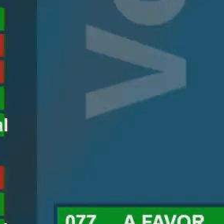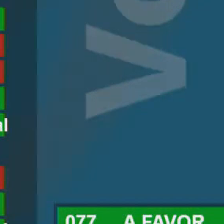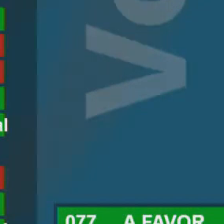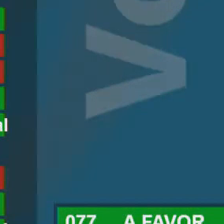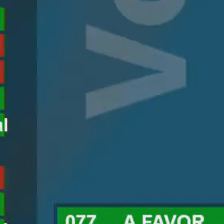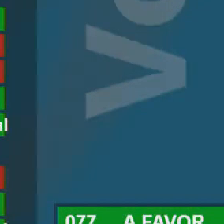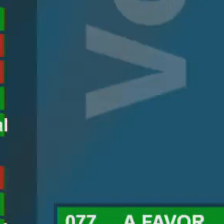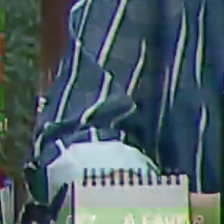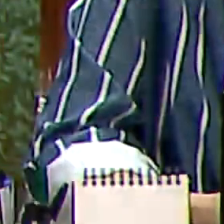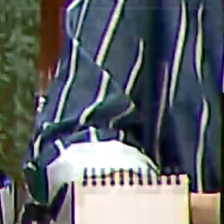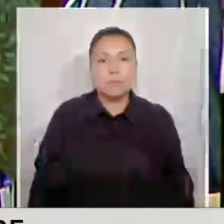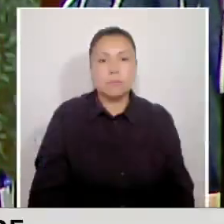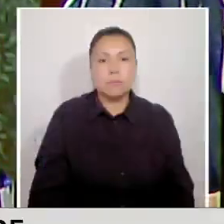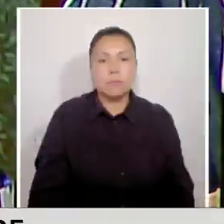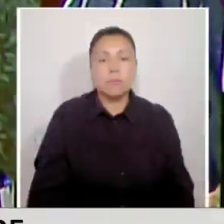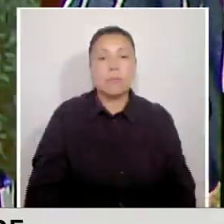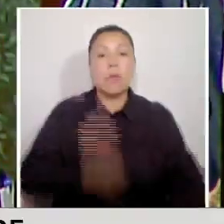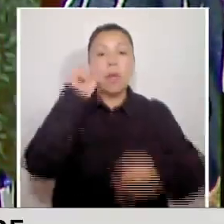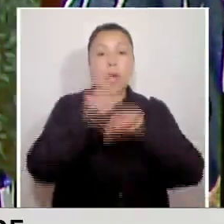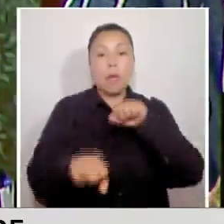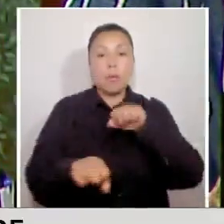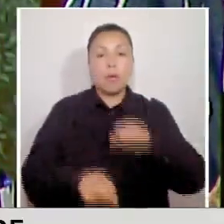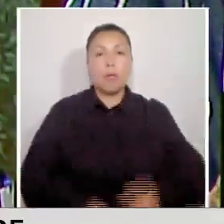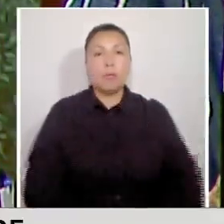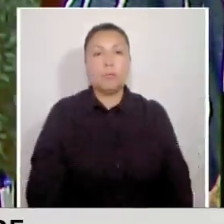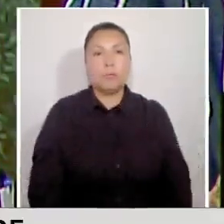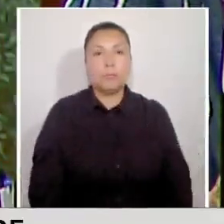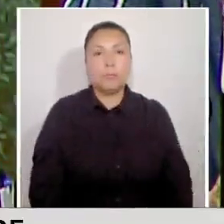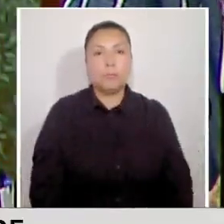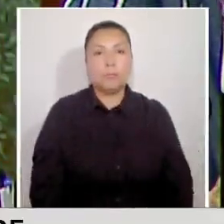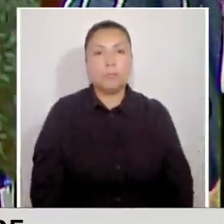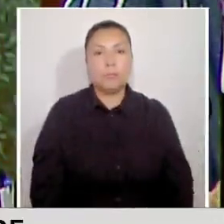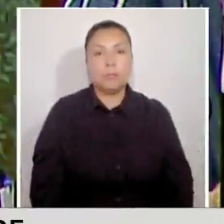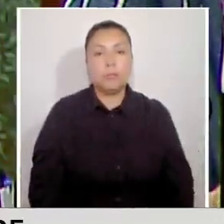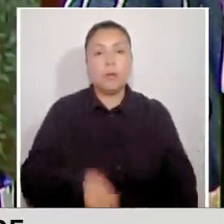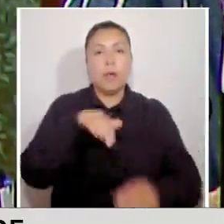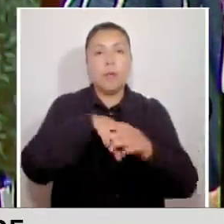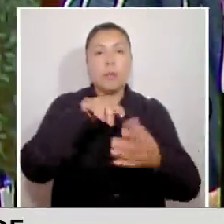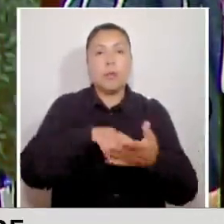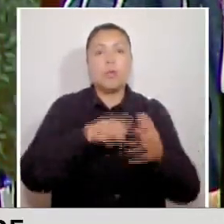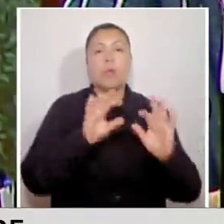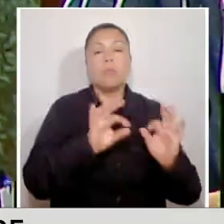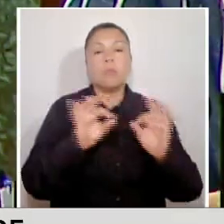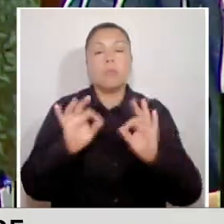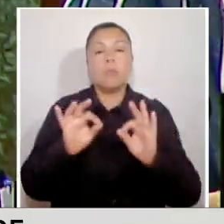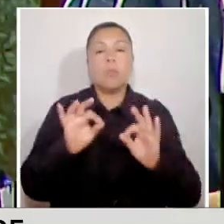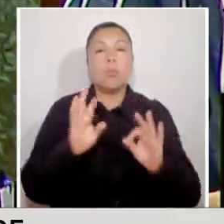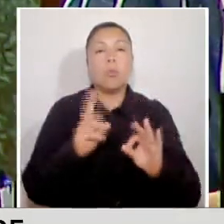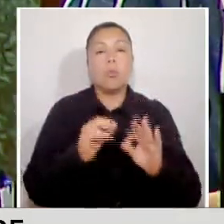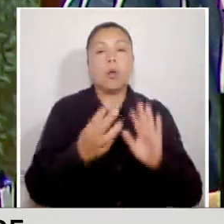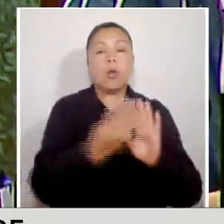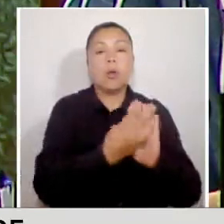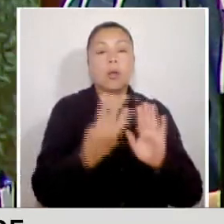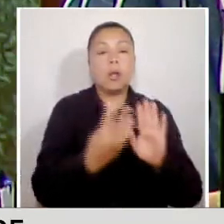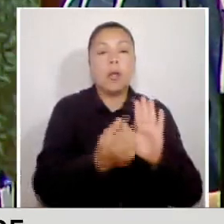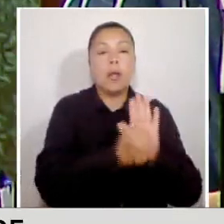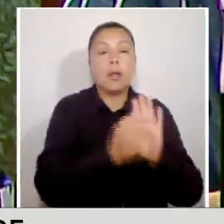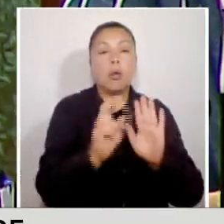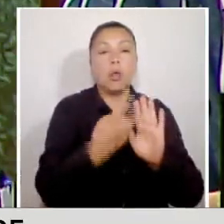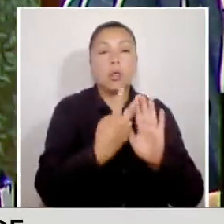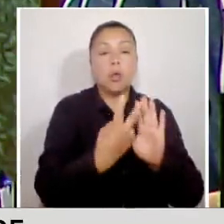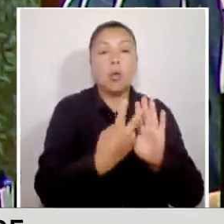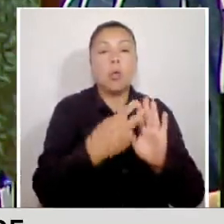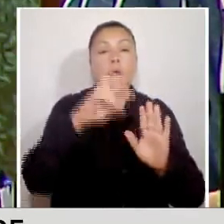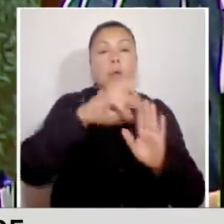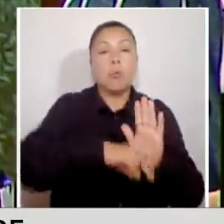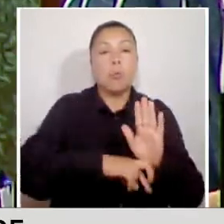abstenciones aprobado en votación particular el numeral 33 del artículo segundo del proyecto en